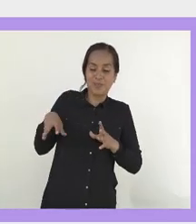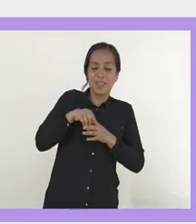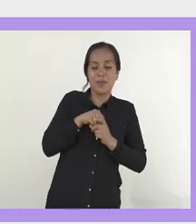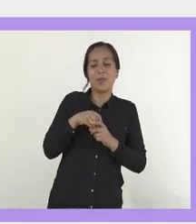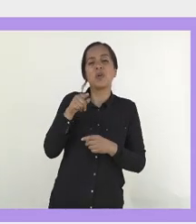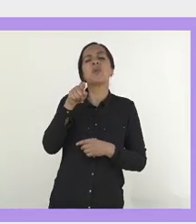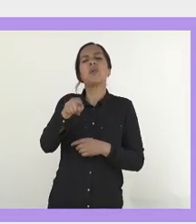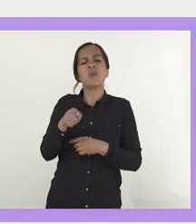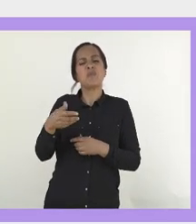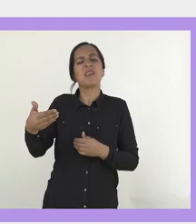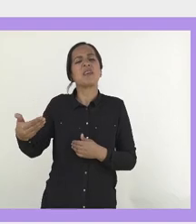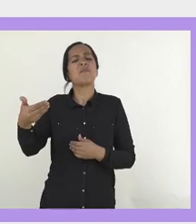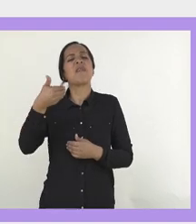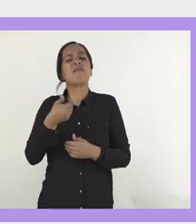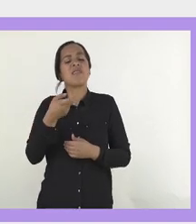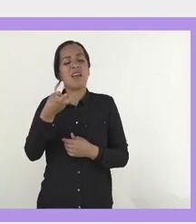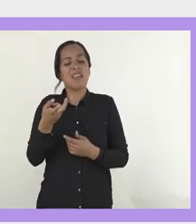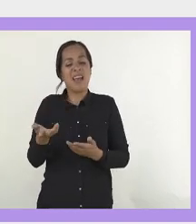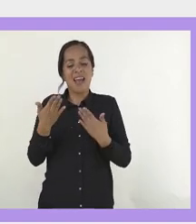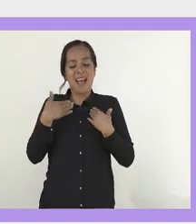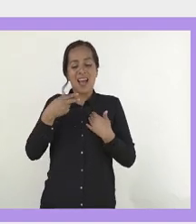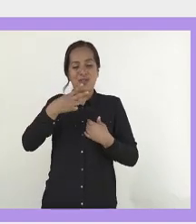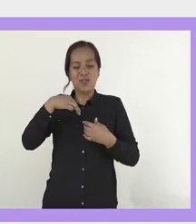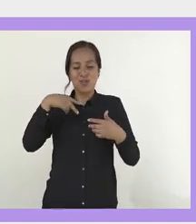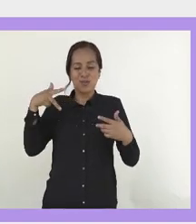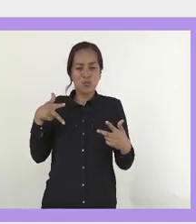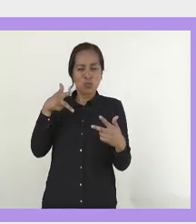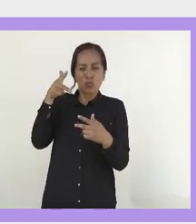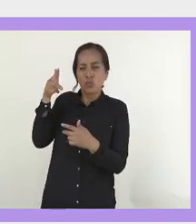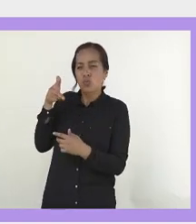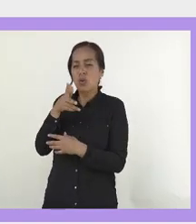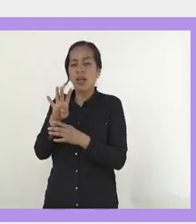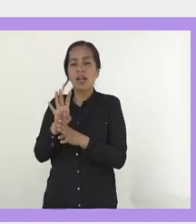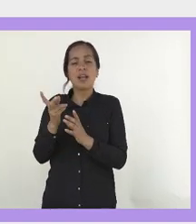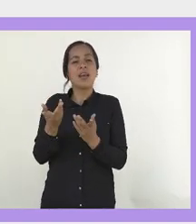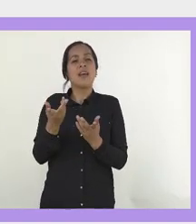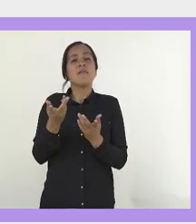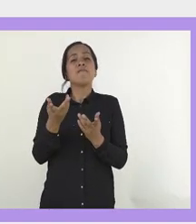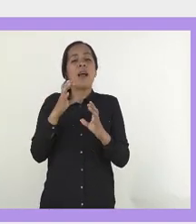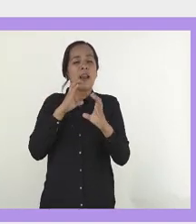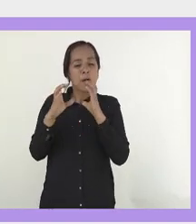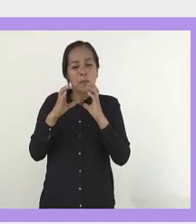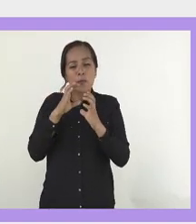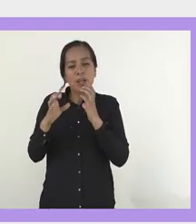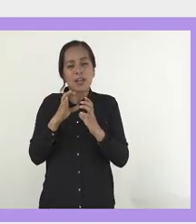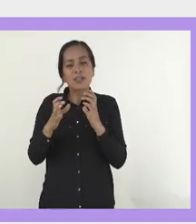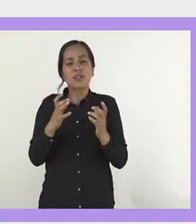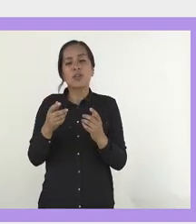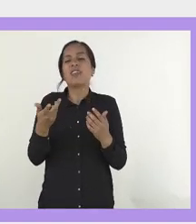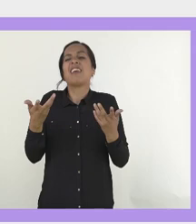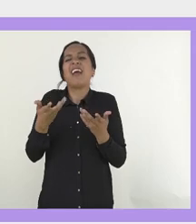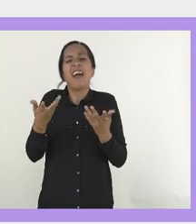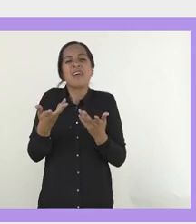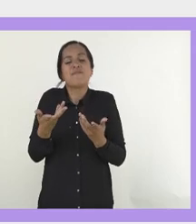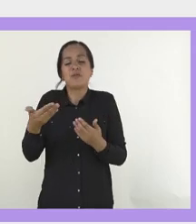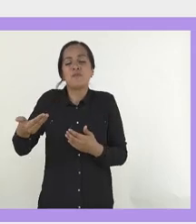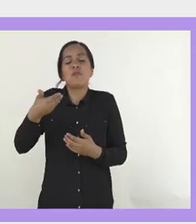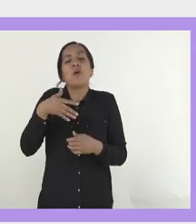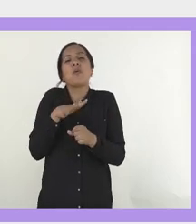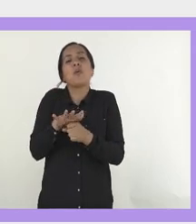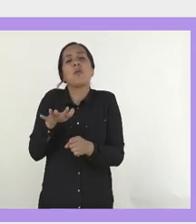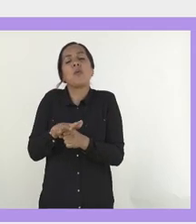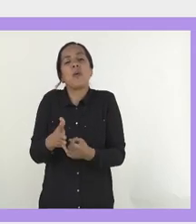podrías a este lado a los medios que que haga en este momento en el que se encuentra el fútbol mexicano femenil